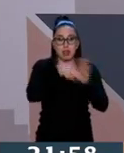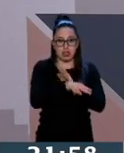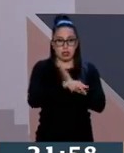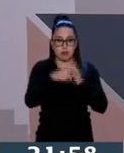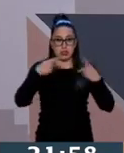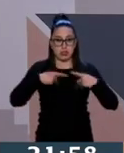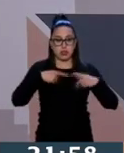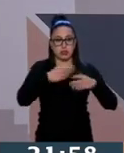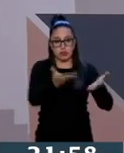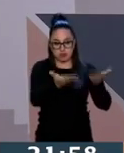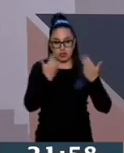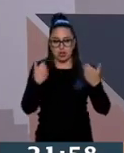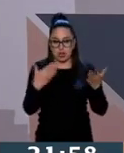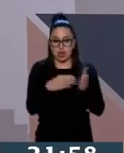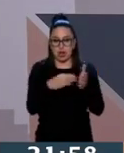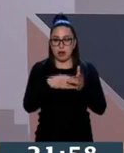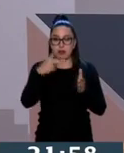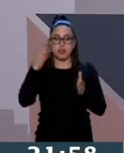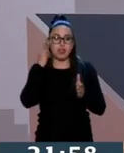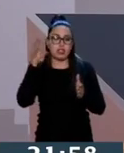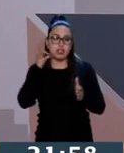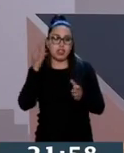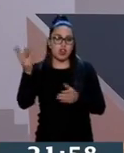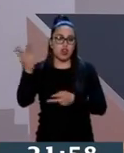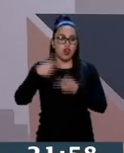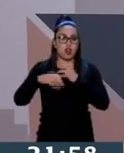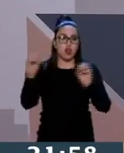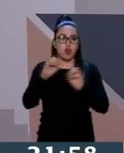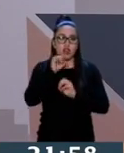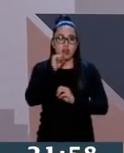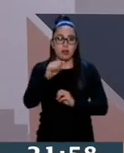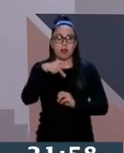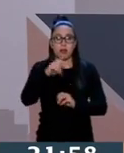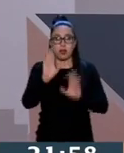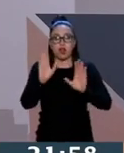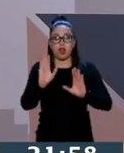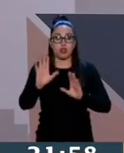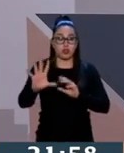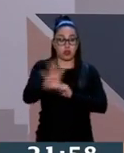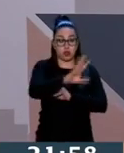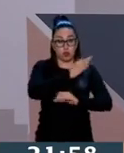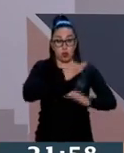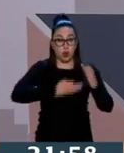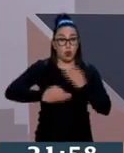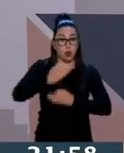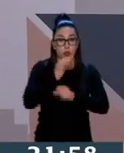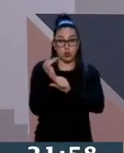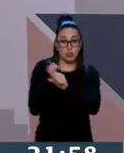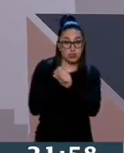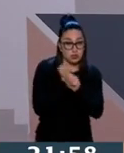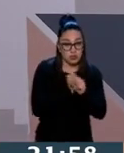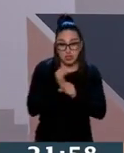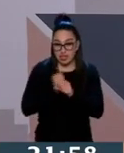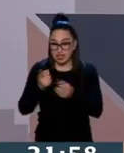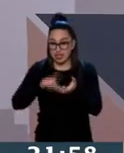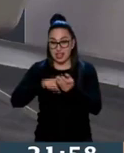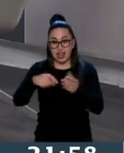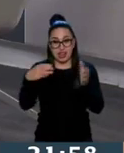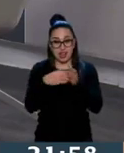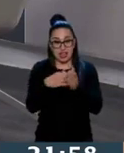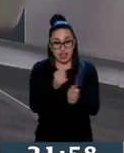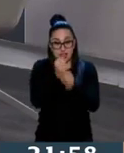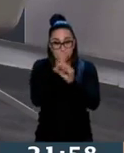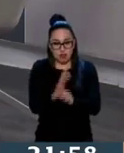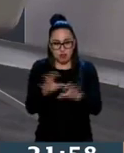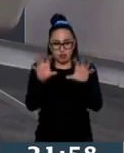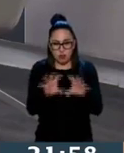Bueno, una vez que la investigaron y revisaron todos los audios y todos los procedimientos, pues vieron